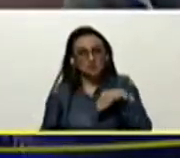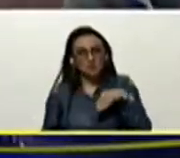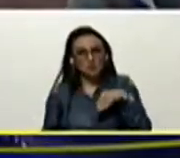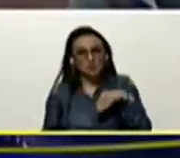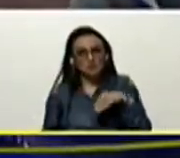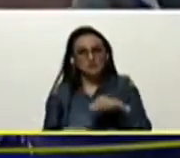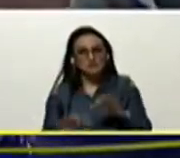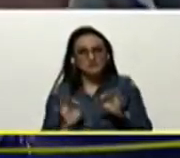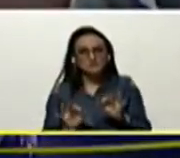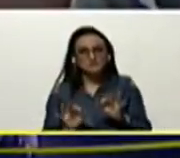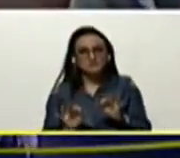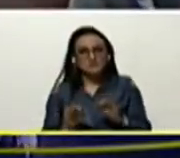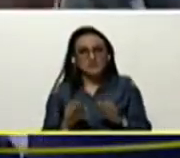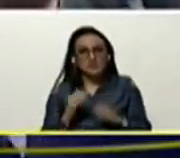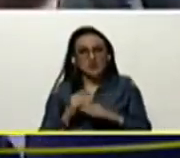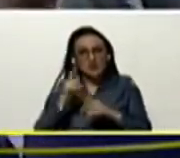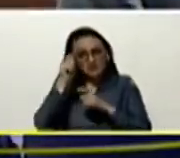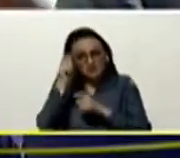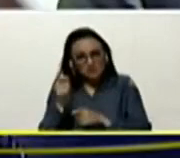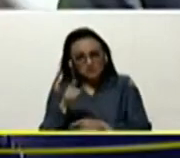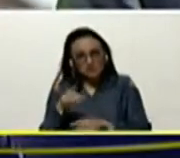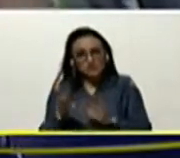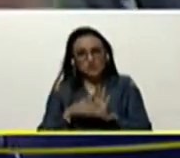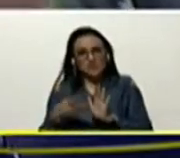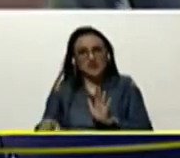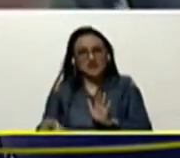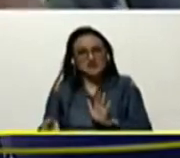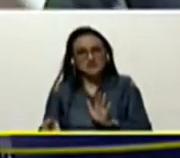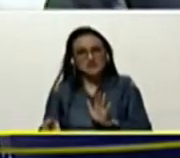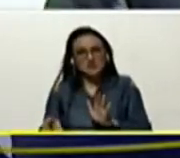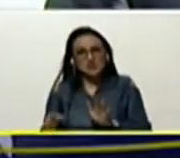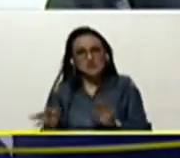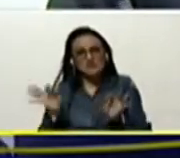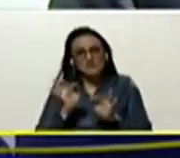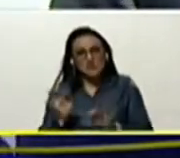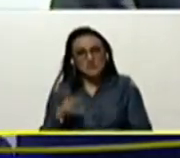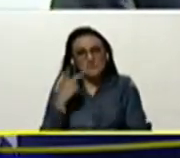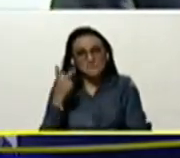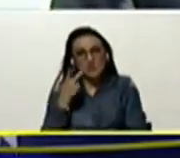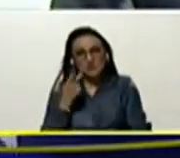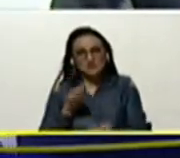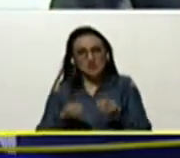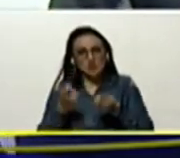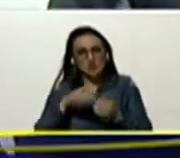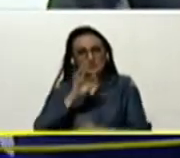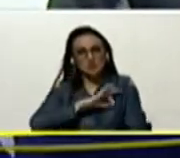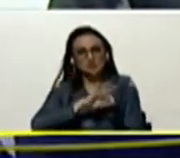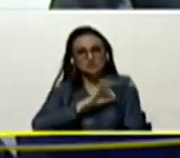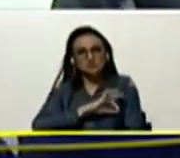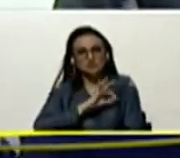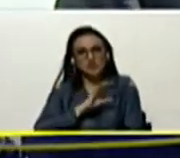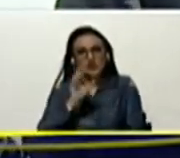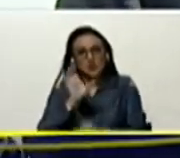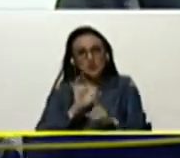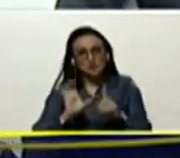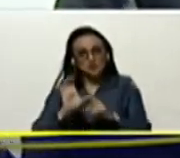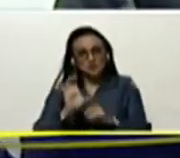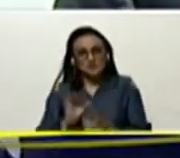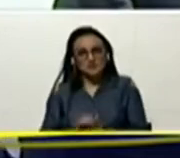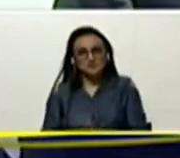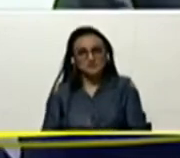a su reconocimiento, a sus derechos, a tener un modelo político, económico, social y cultural